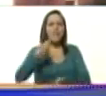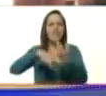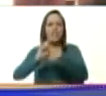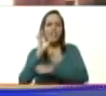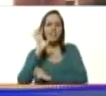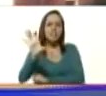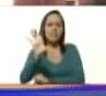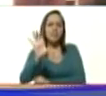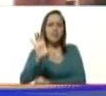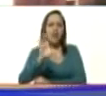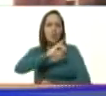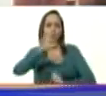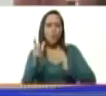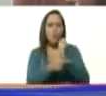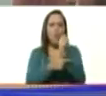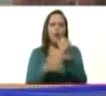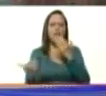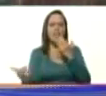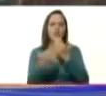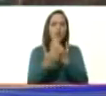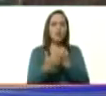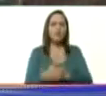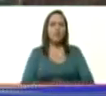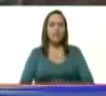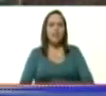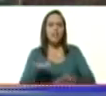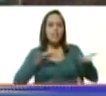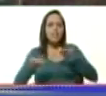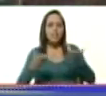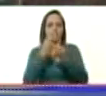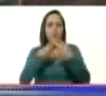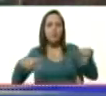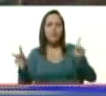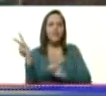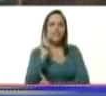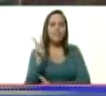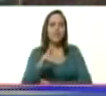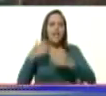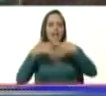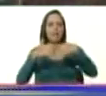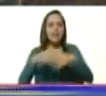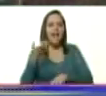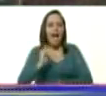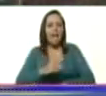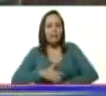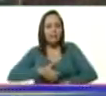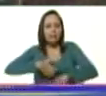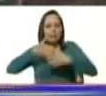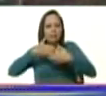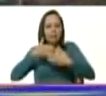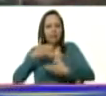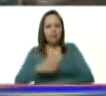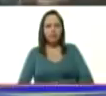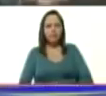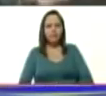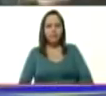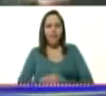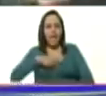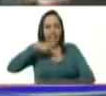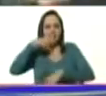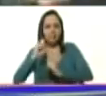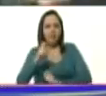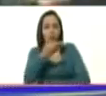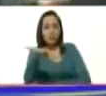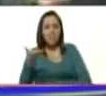los servicios públicos de Venezuela. Contra las empresas públicas, le tienen envidia a ustedes, trabajadores,